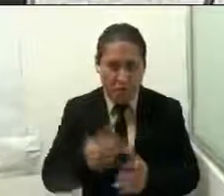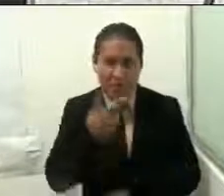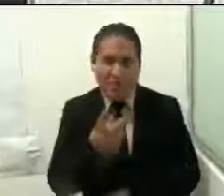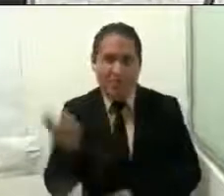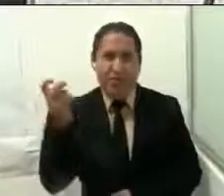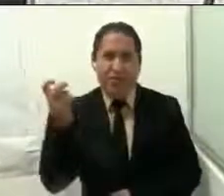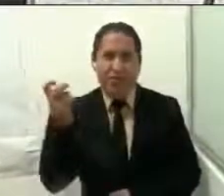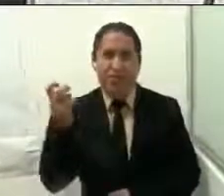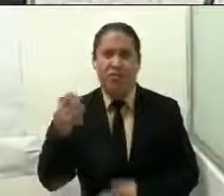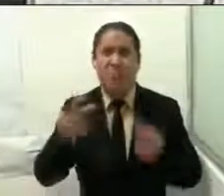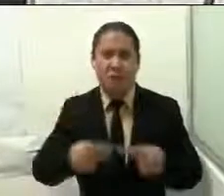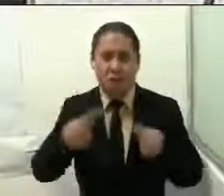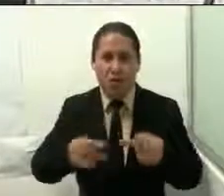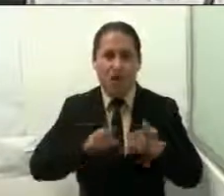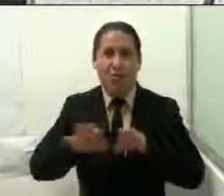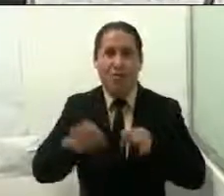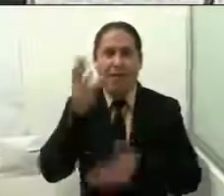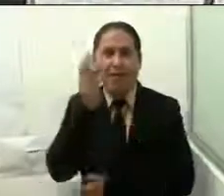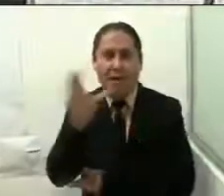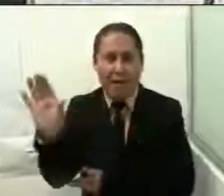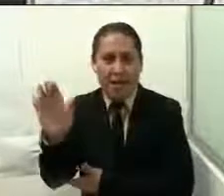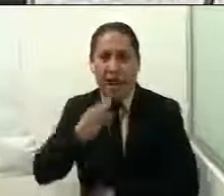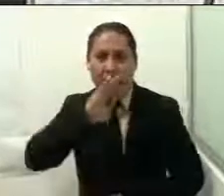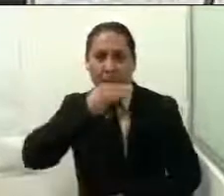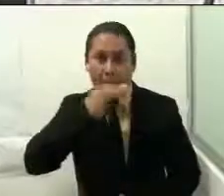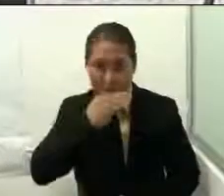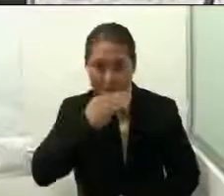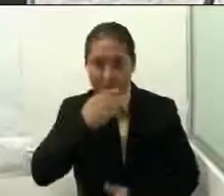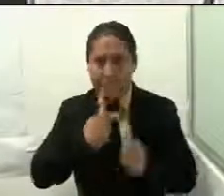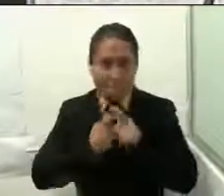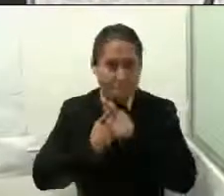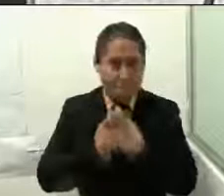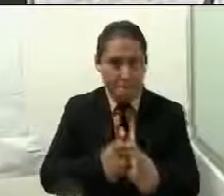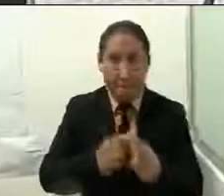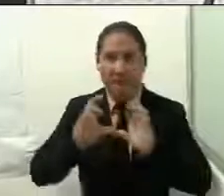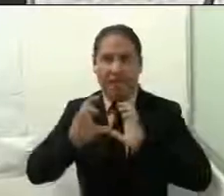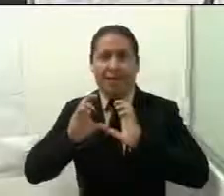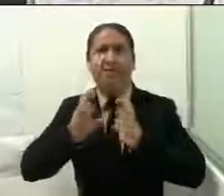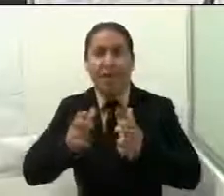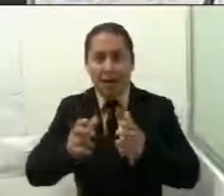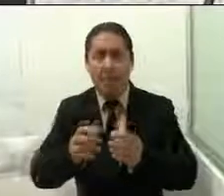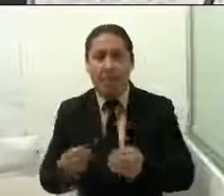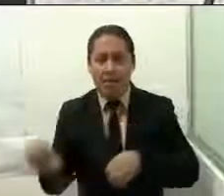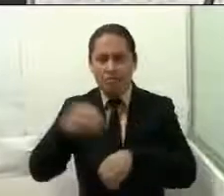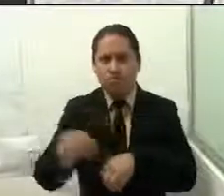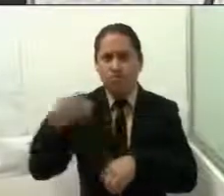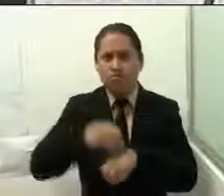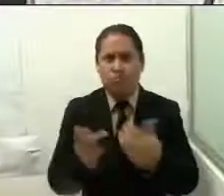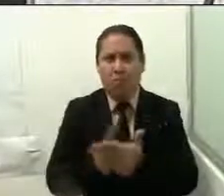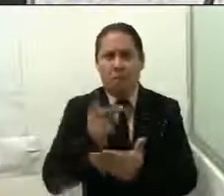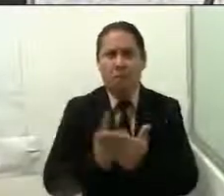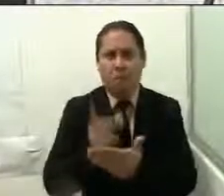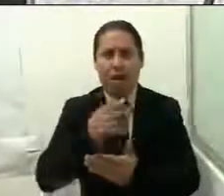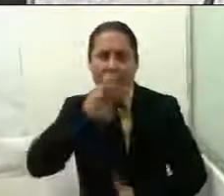productores maíz sustentable en chiapas se siembran 700 mil hectáreas de maíz